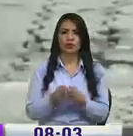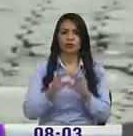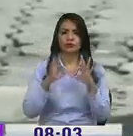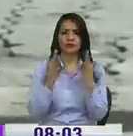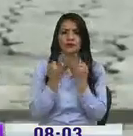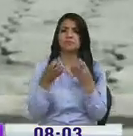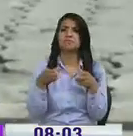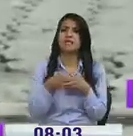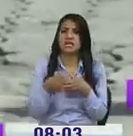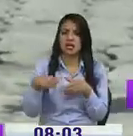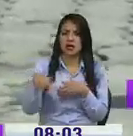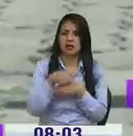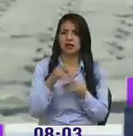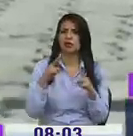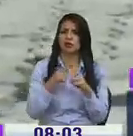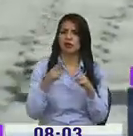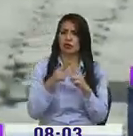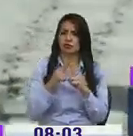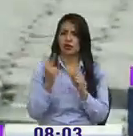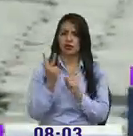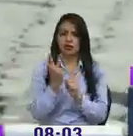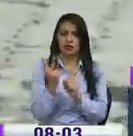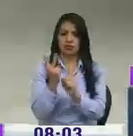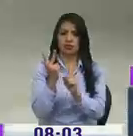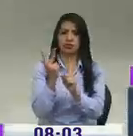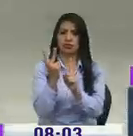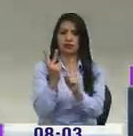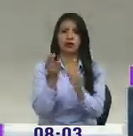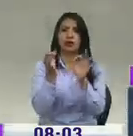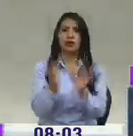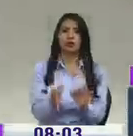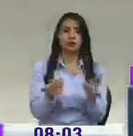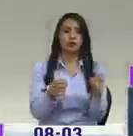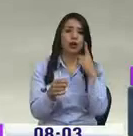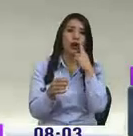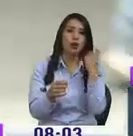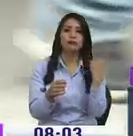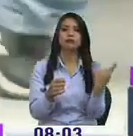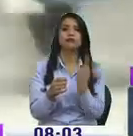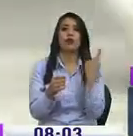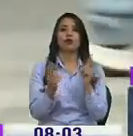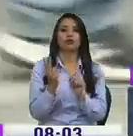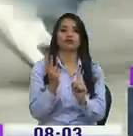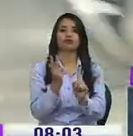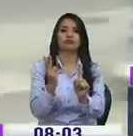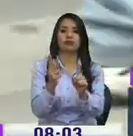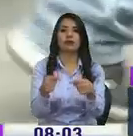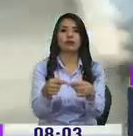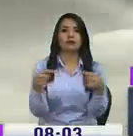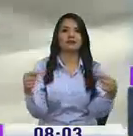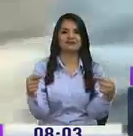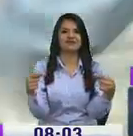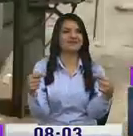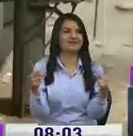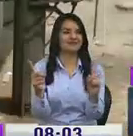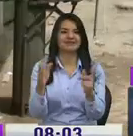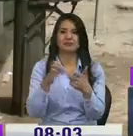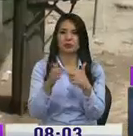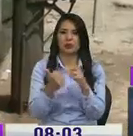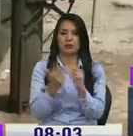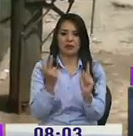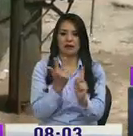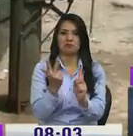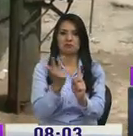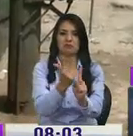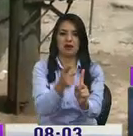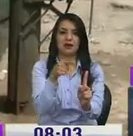parentesco familiar, que caminan por la misma zona, entre ellos existiría una enemistad, mejor dicho, rivalidad. Los sospechosos